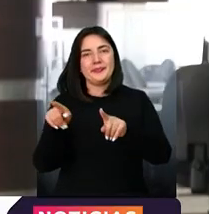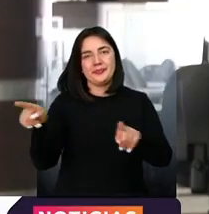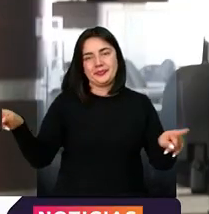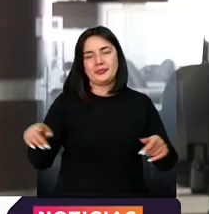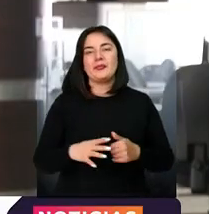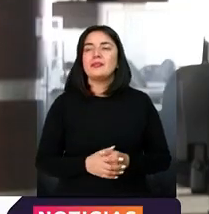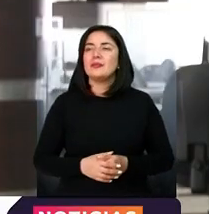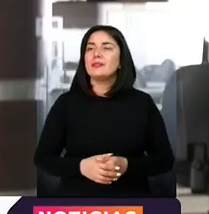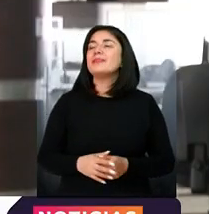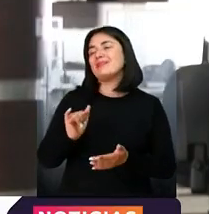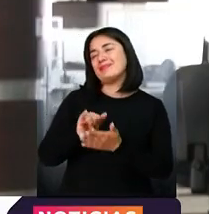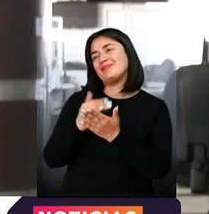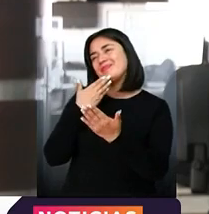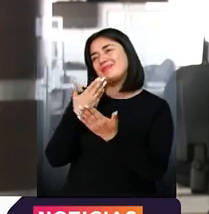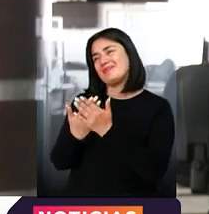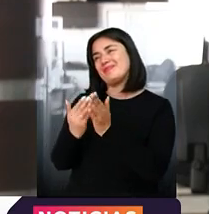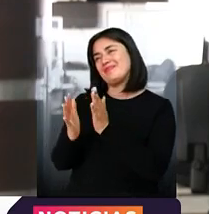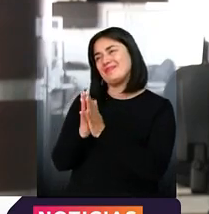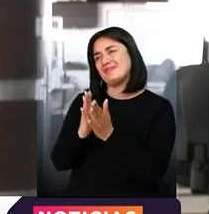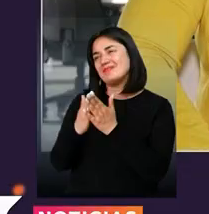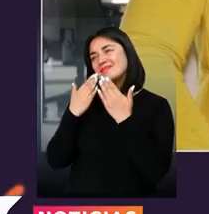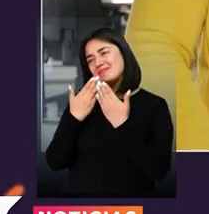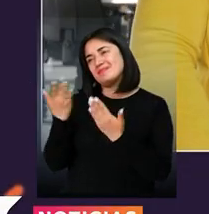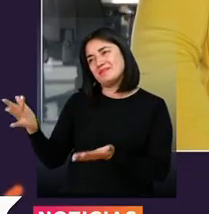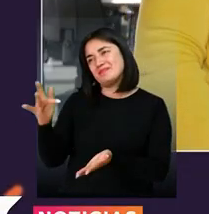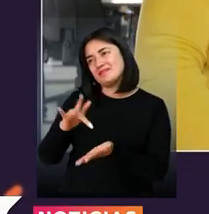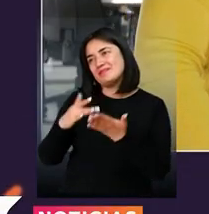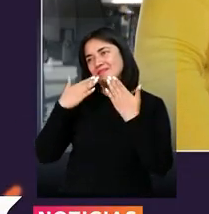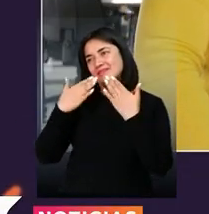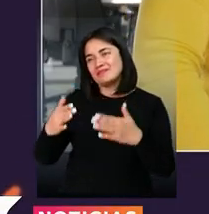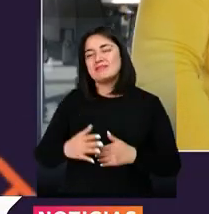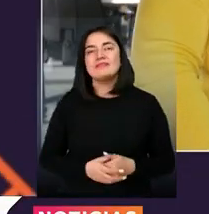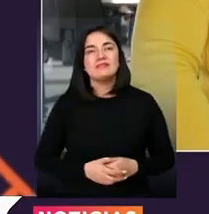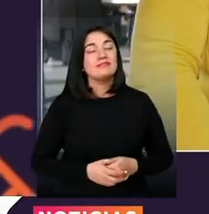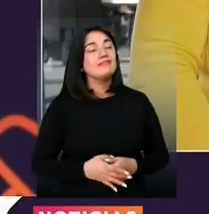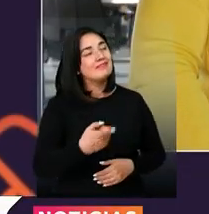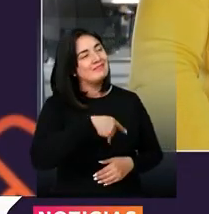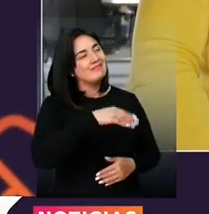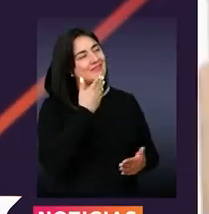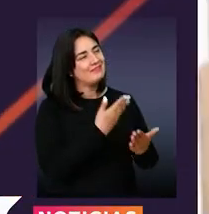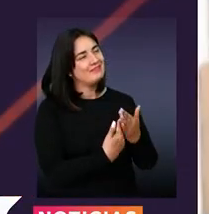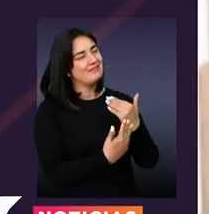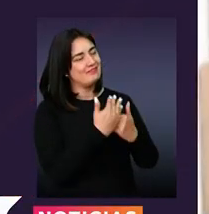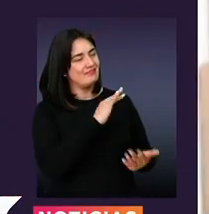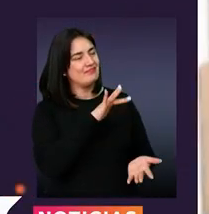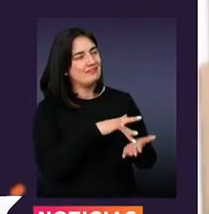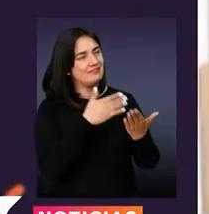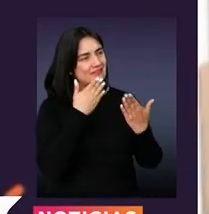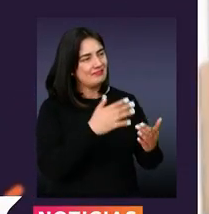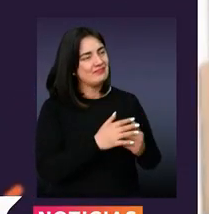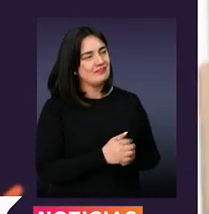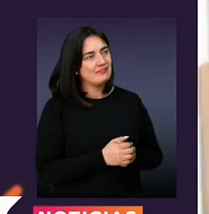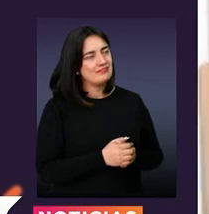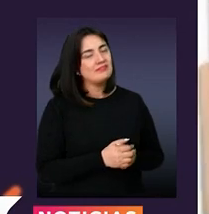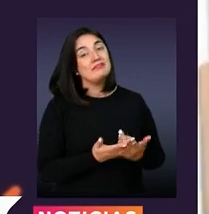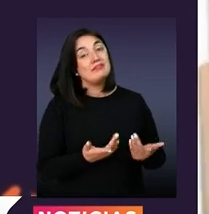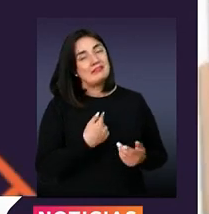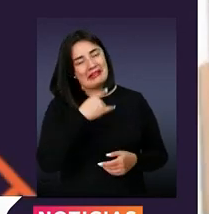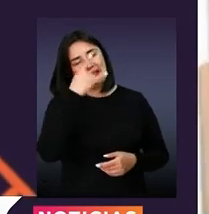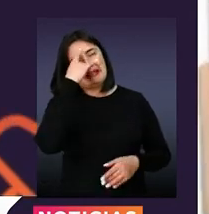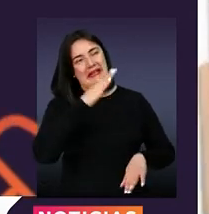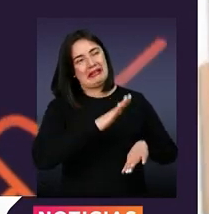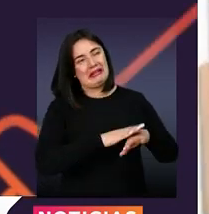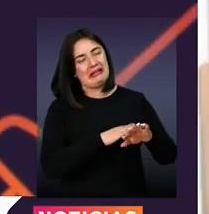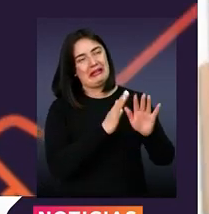consejales todo por el momento le damos las gracias por haber estado con nosotros a ustedes muchas gracias y obviamente se me olvidó mencionar